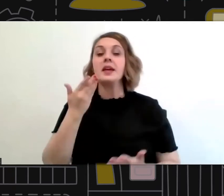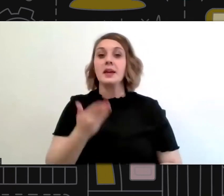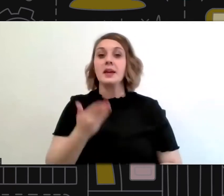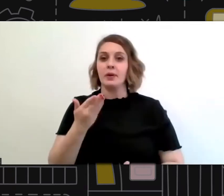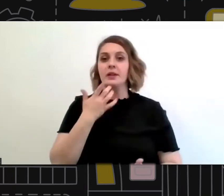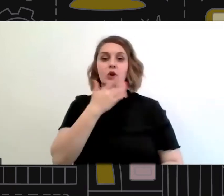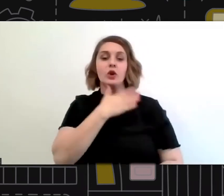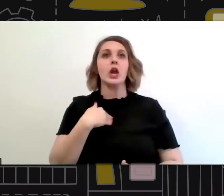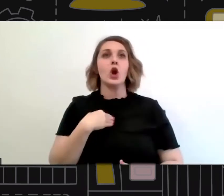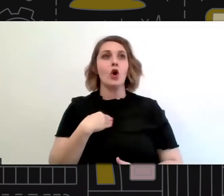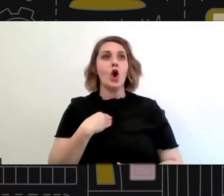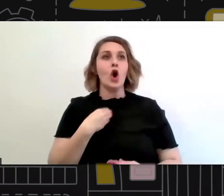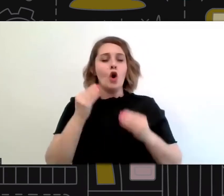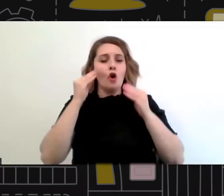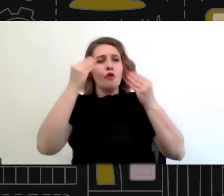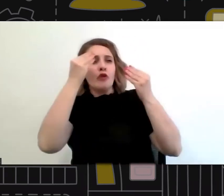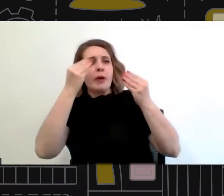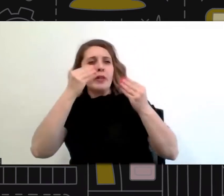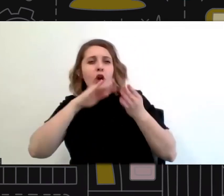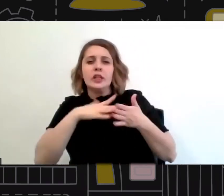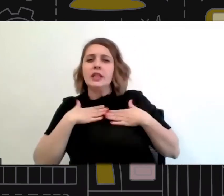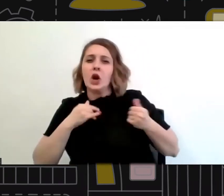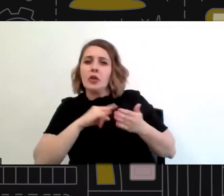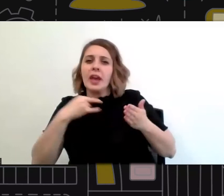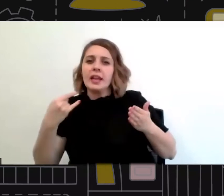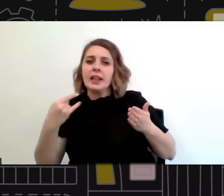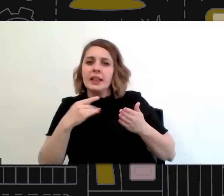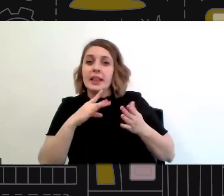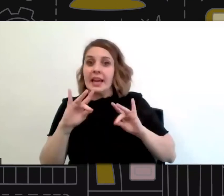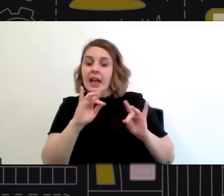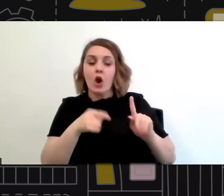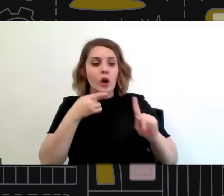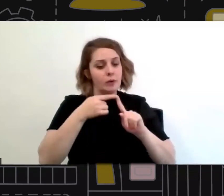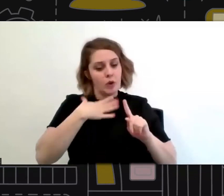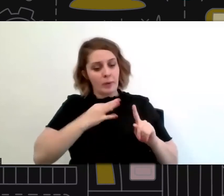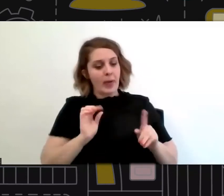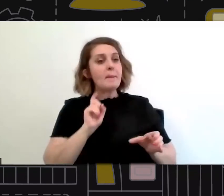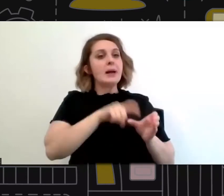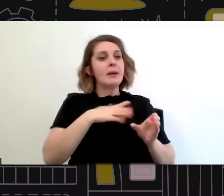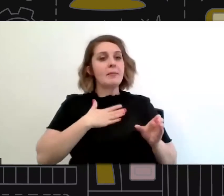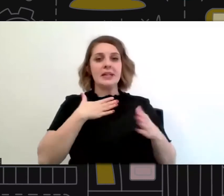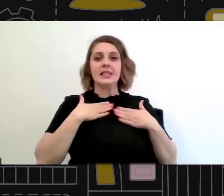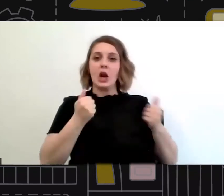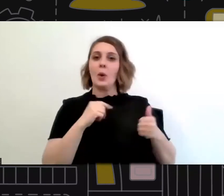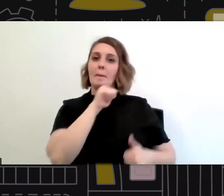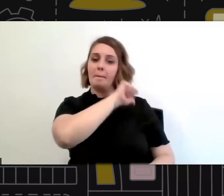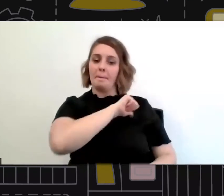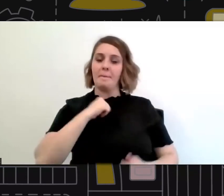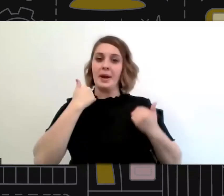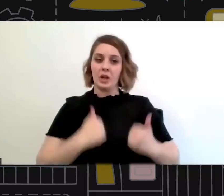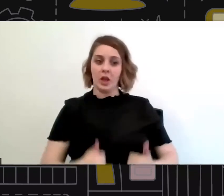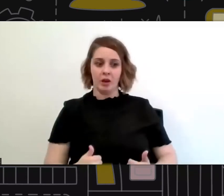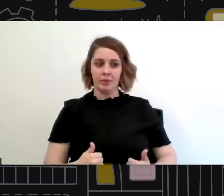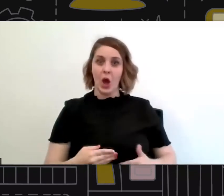quiero formar en salud digital para participar y personalizar mi salud, deba tener ese acceso a